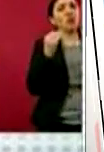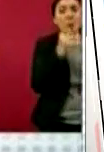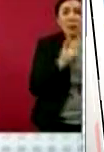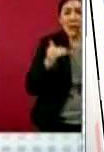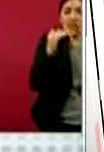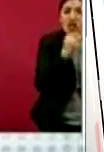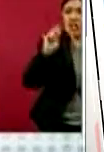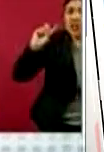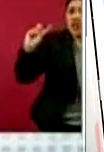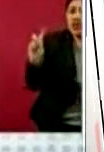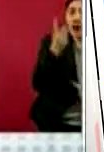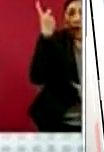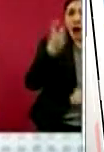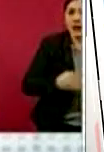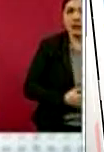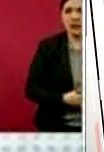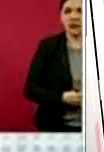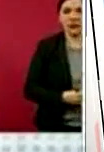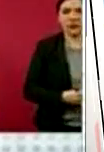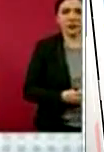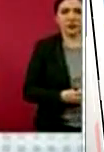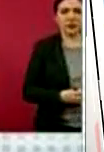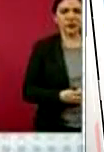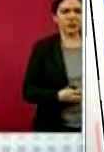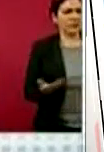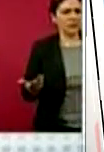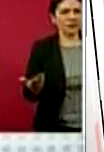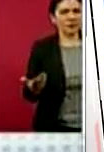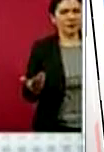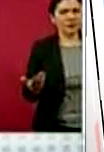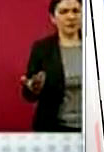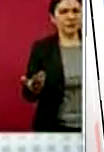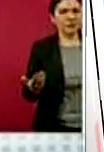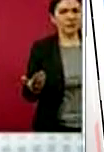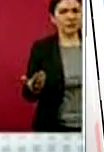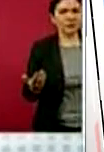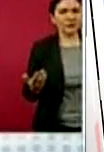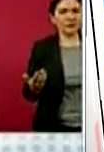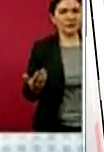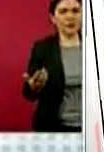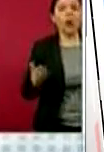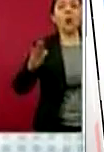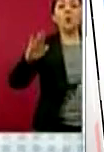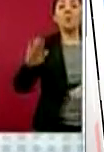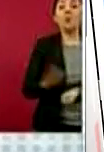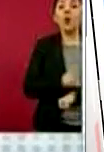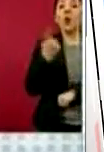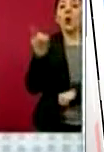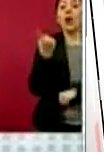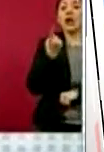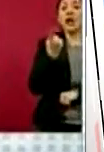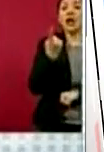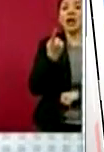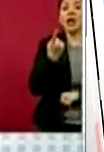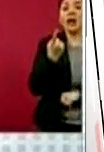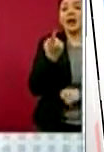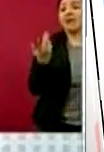para como un acto de desprecio hacia el nuevo país. Y sin duda era el caso de